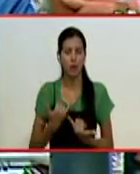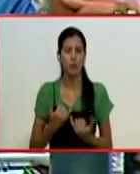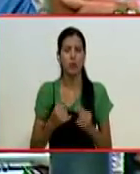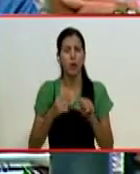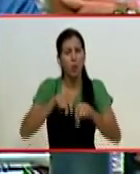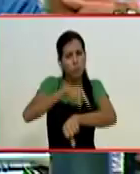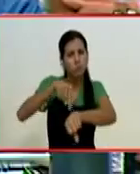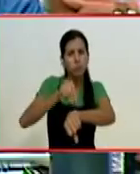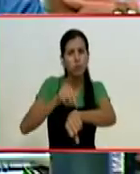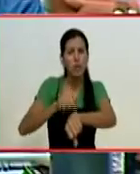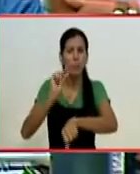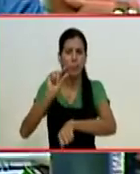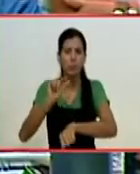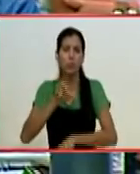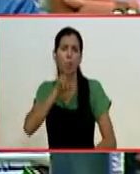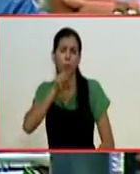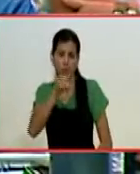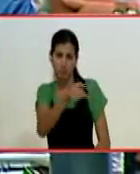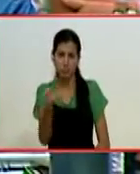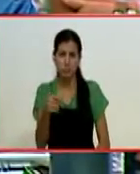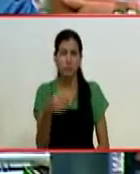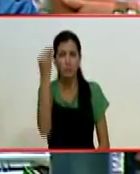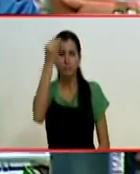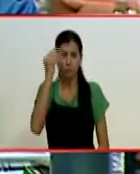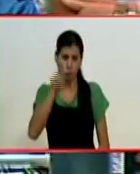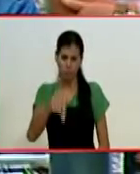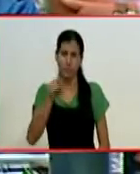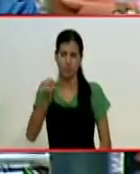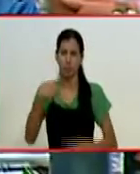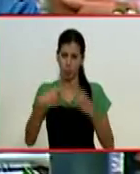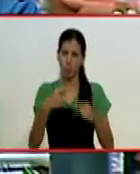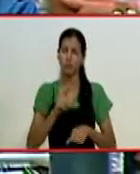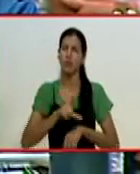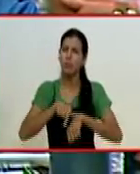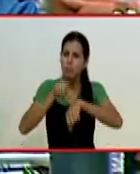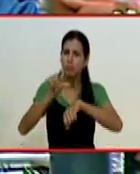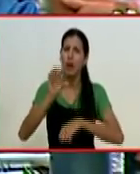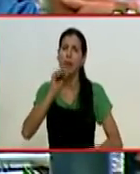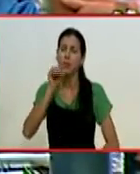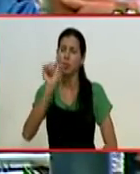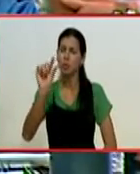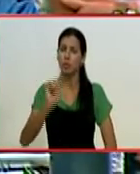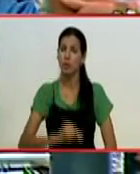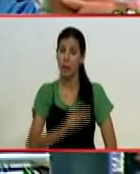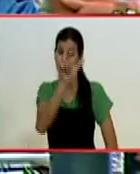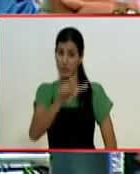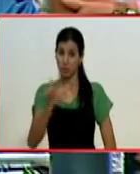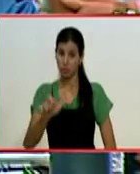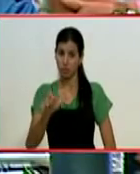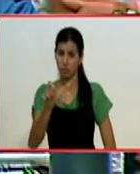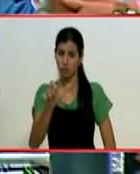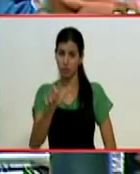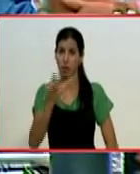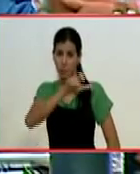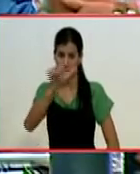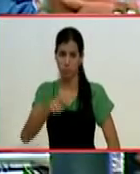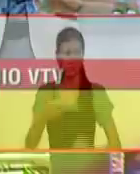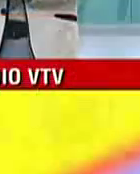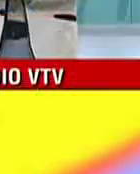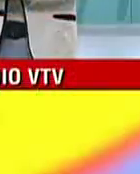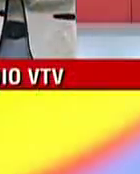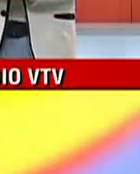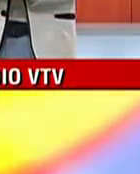más mi comentario y quiero que tú hagas un comentario. Toda esta gente tiene todas las garantías para hacer política en Venezuela.